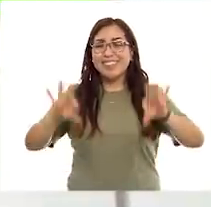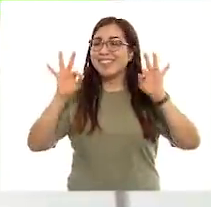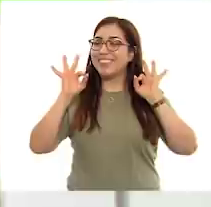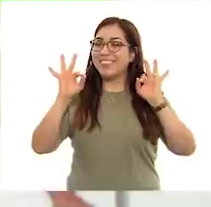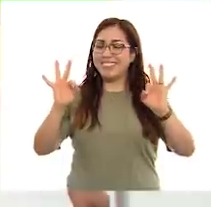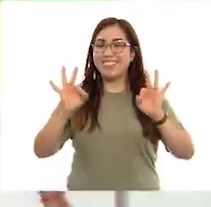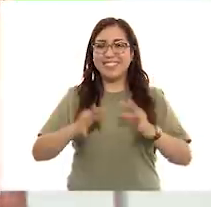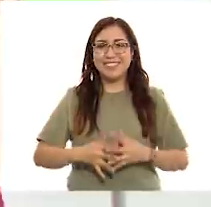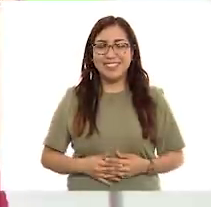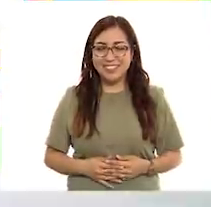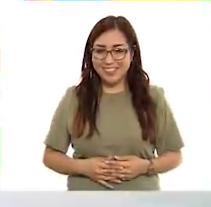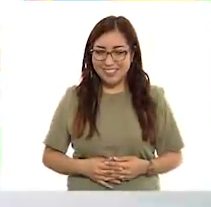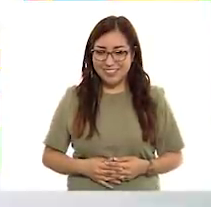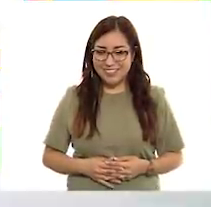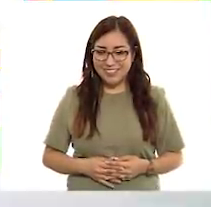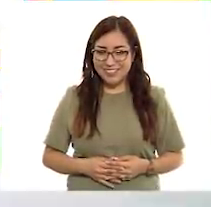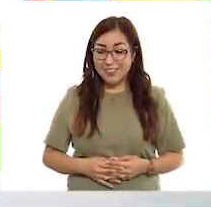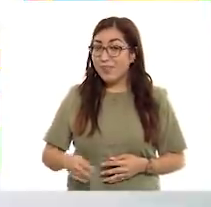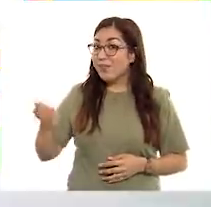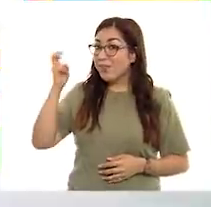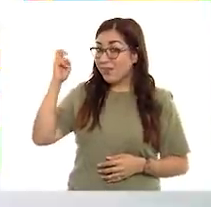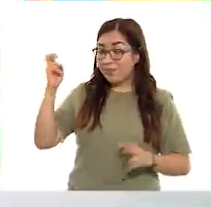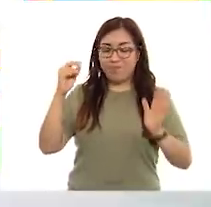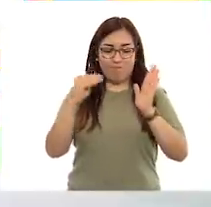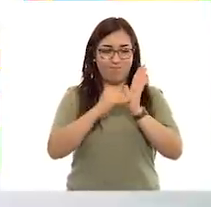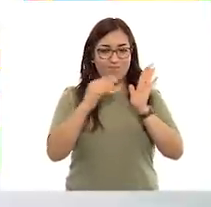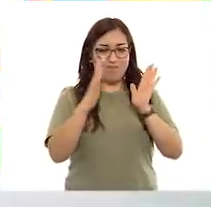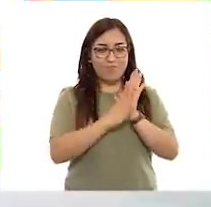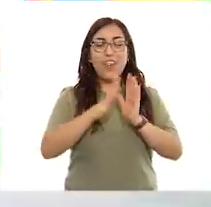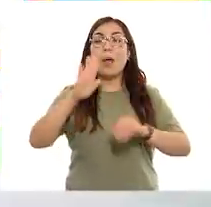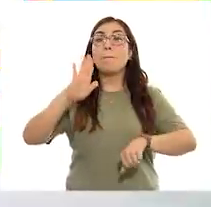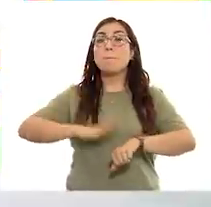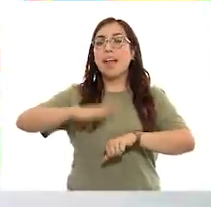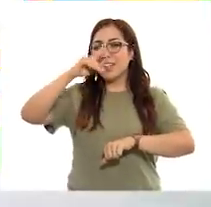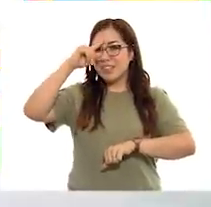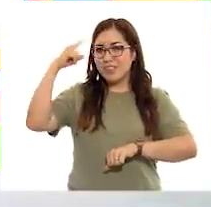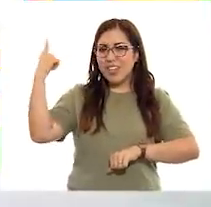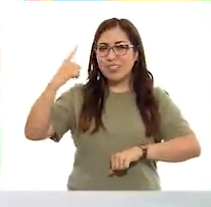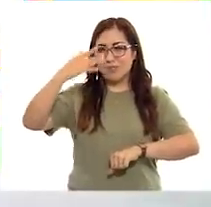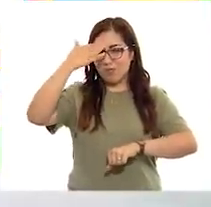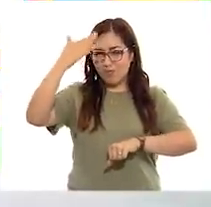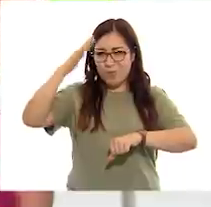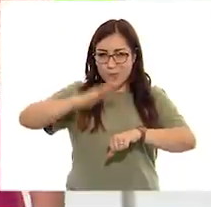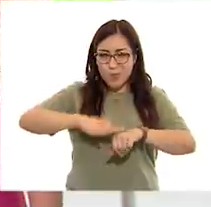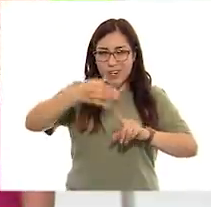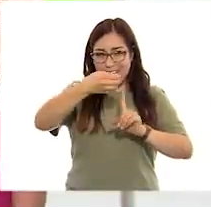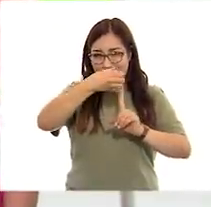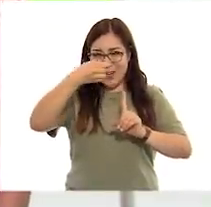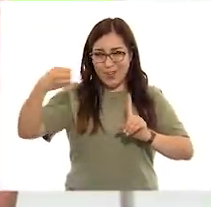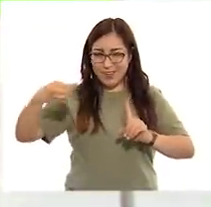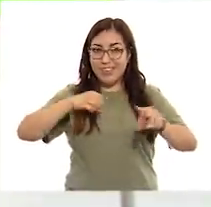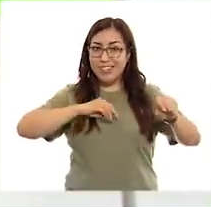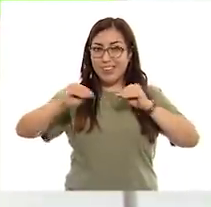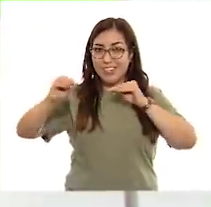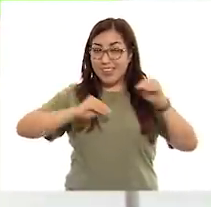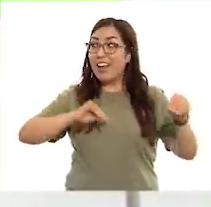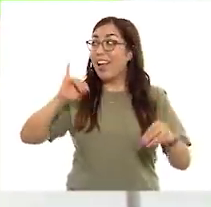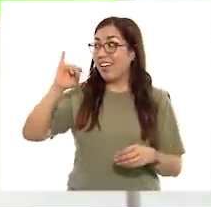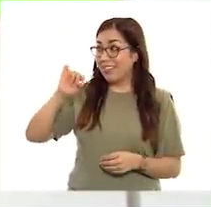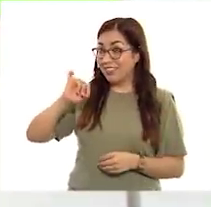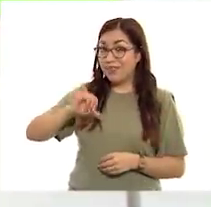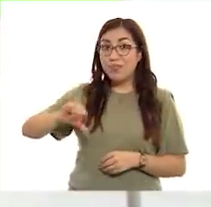¡Perfecto! Con este registro es más fácil recordar la cantidad de movimientos. Así es. El día de